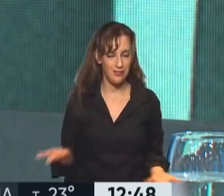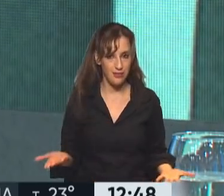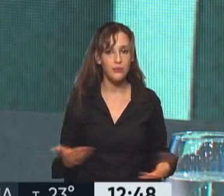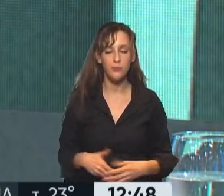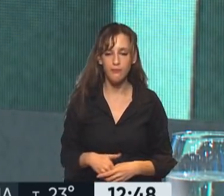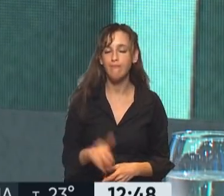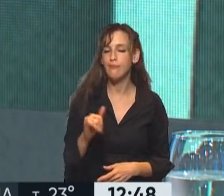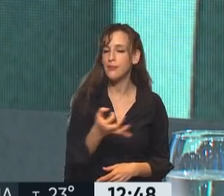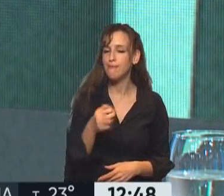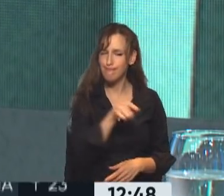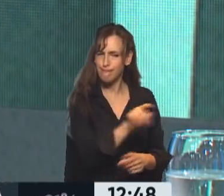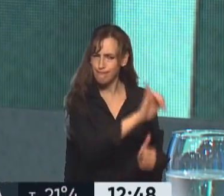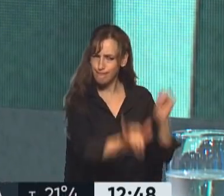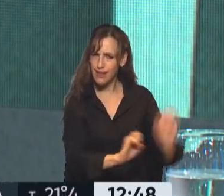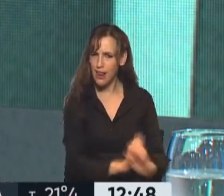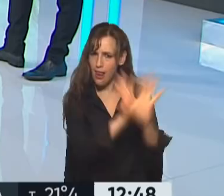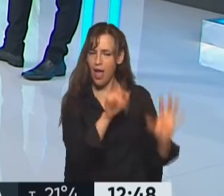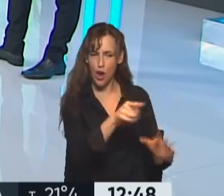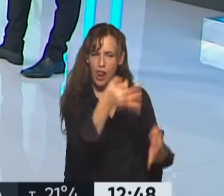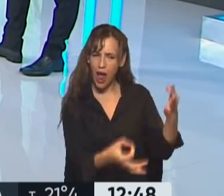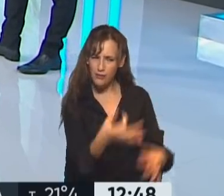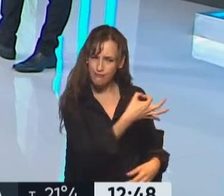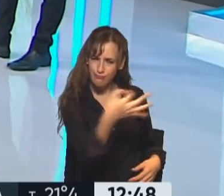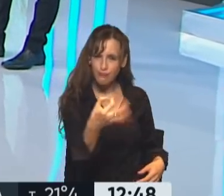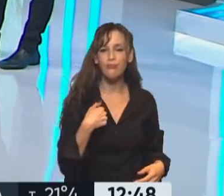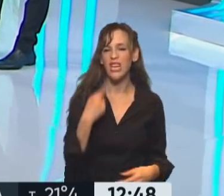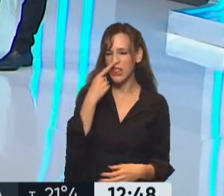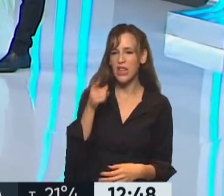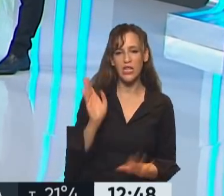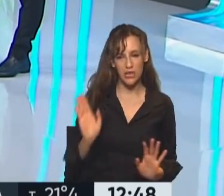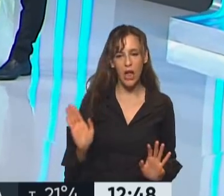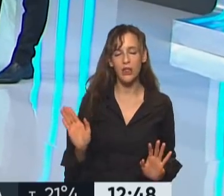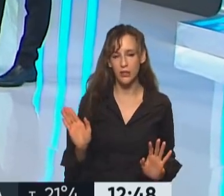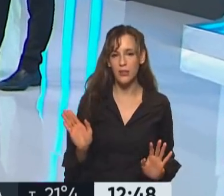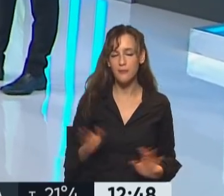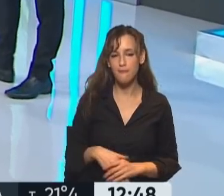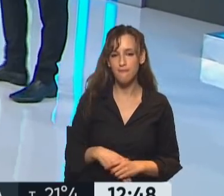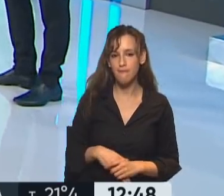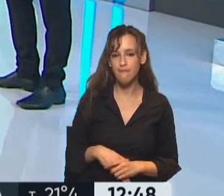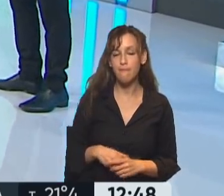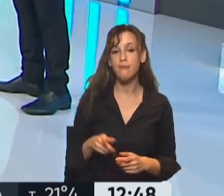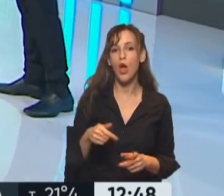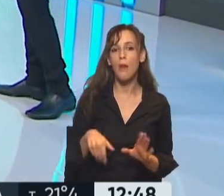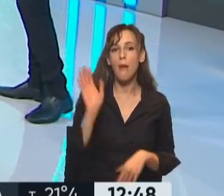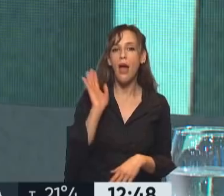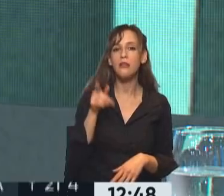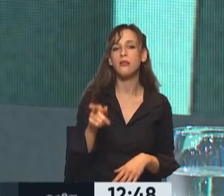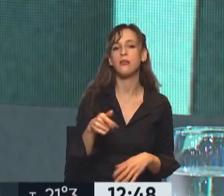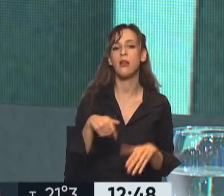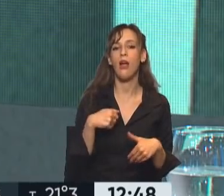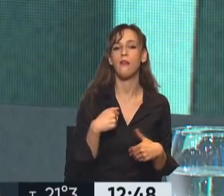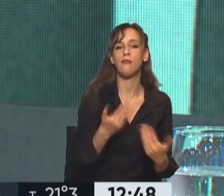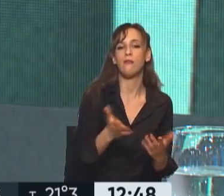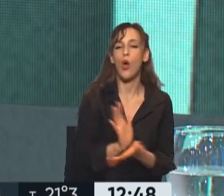preciso y impecable en el análisis. Es muy interesante cómo se están corriendo a la izquierda, ¿no? Claro. Los